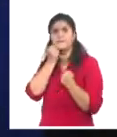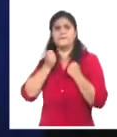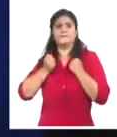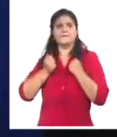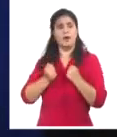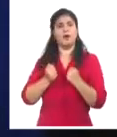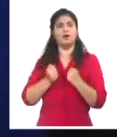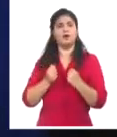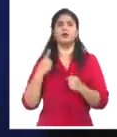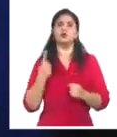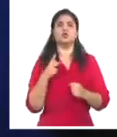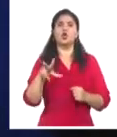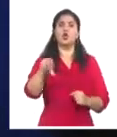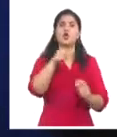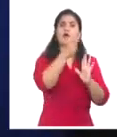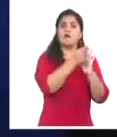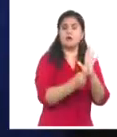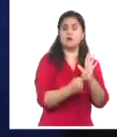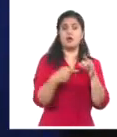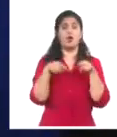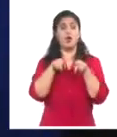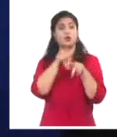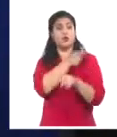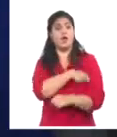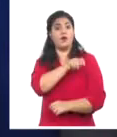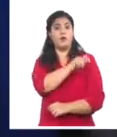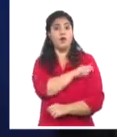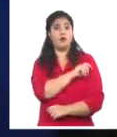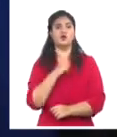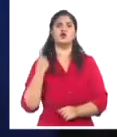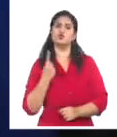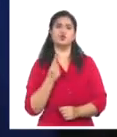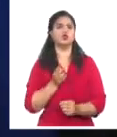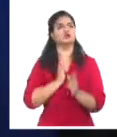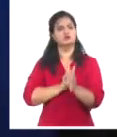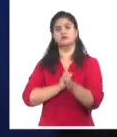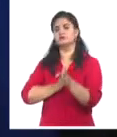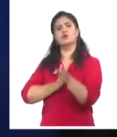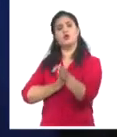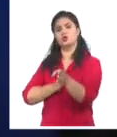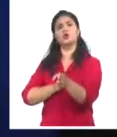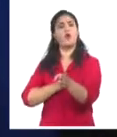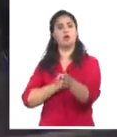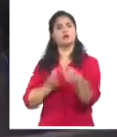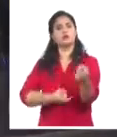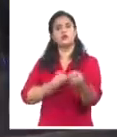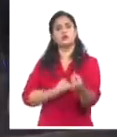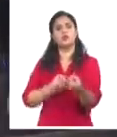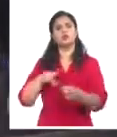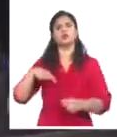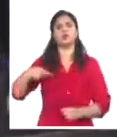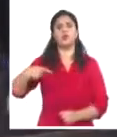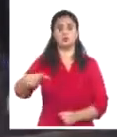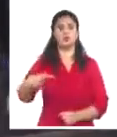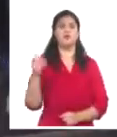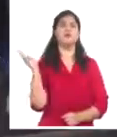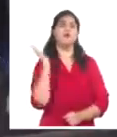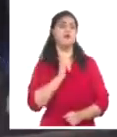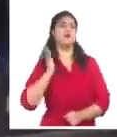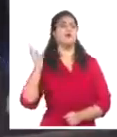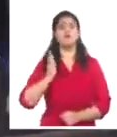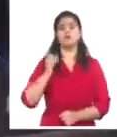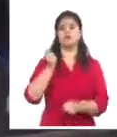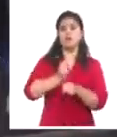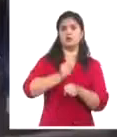nuevas medidas y con la unidad del pueblo vamos a seguir resistiendo y avanzando como nos ha dicho el presidente de nuestra República. Fiestas de los